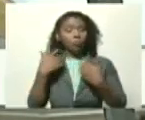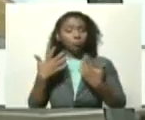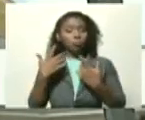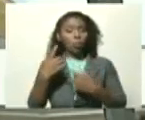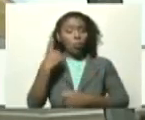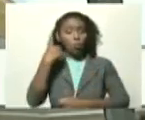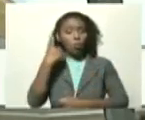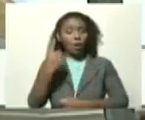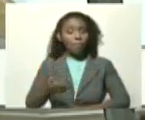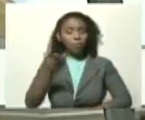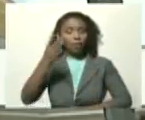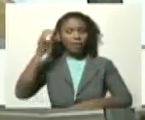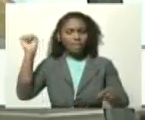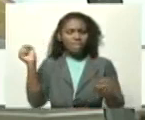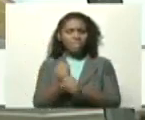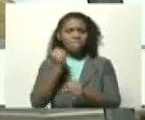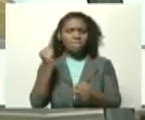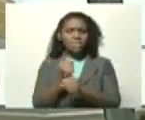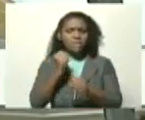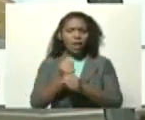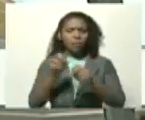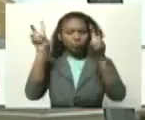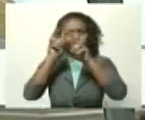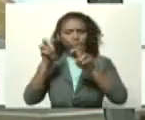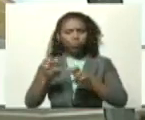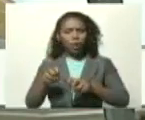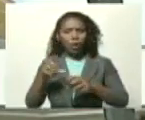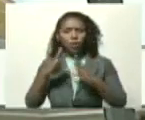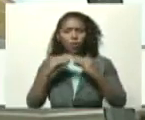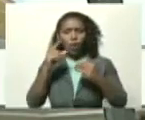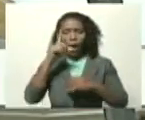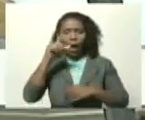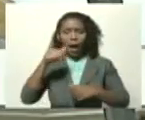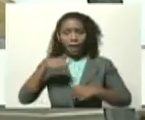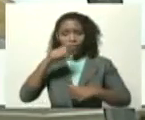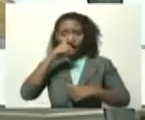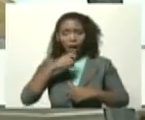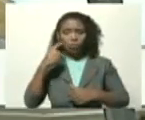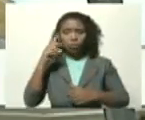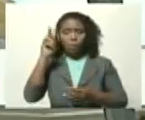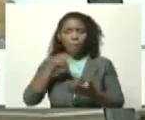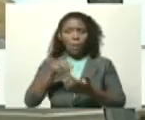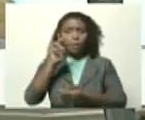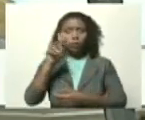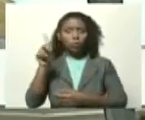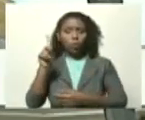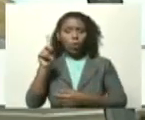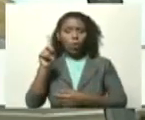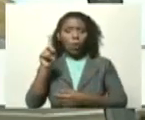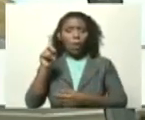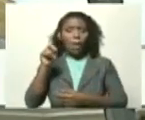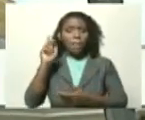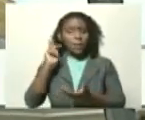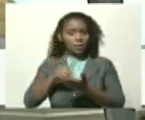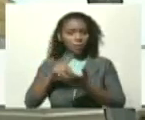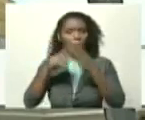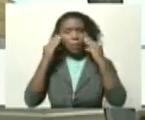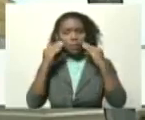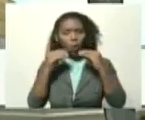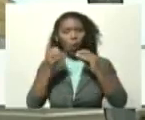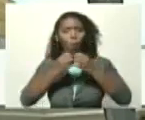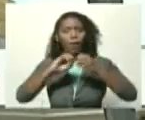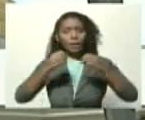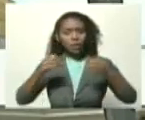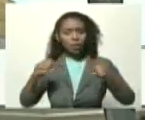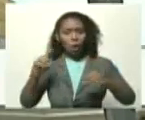ardua investigación durante todo este año 2021 en la que han participado expertos,